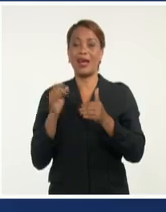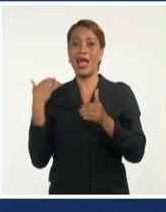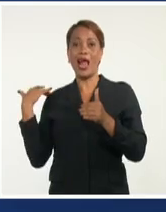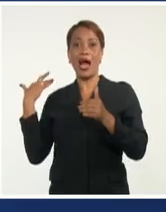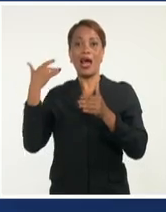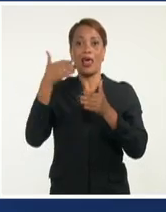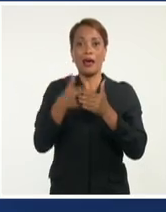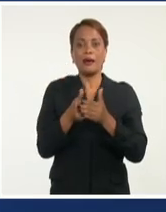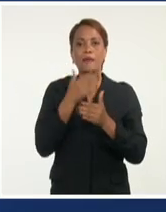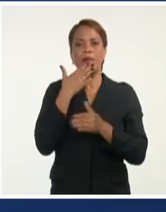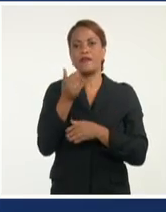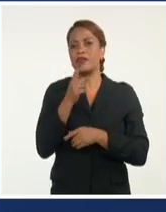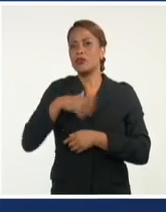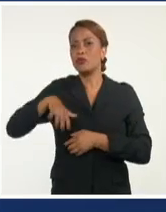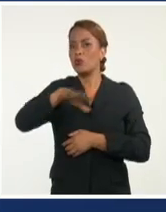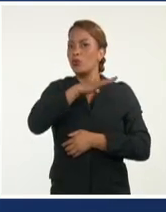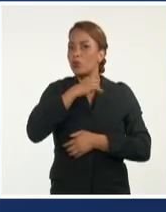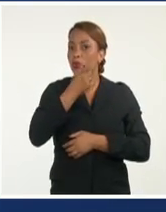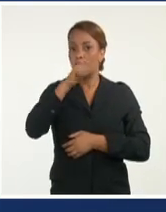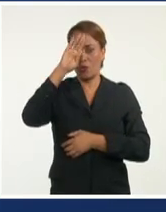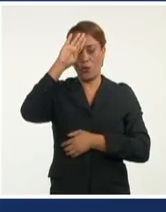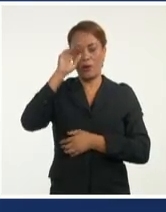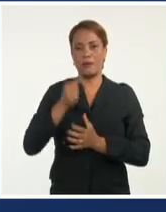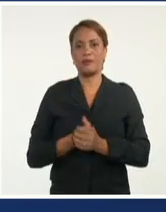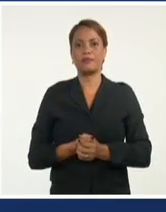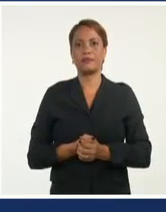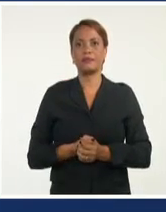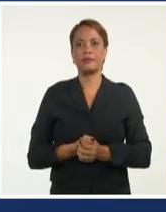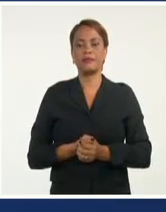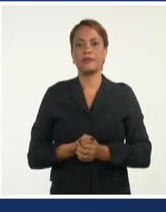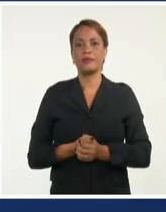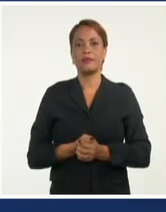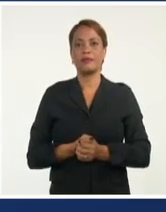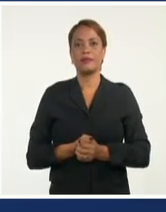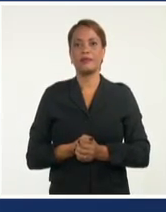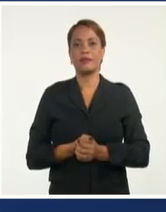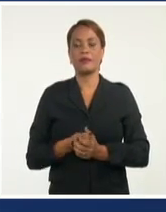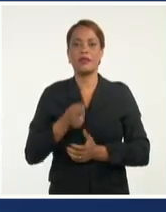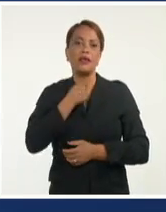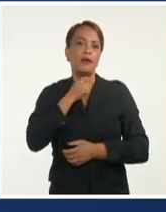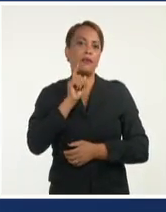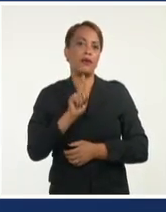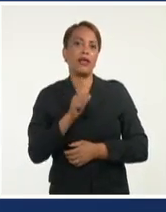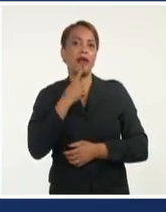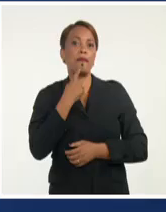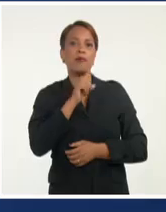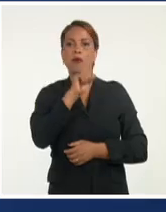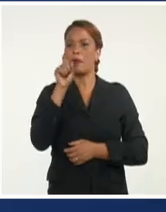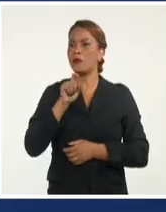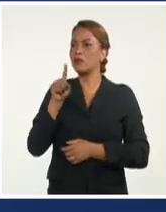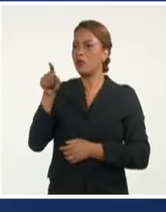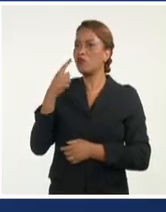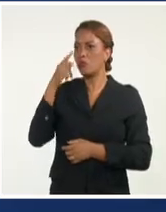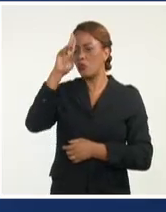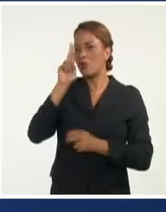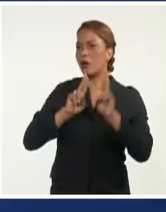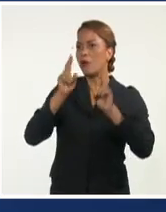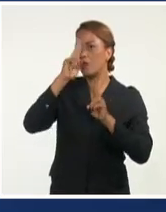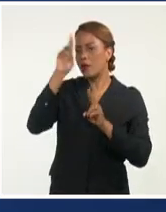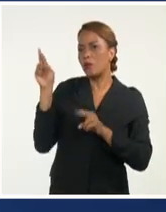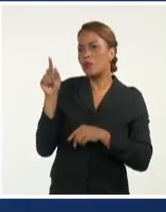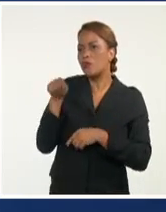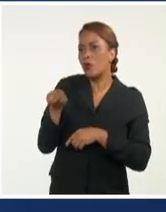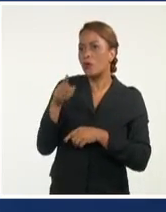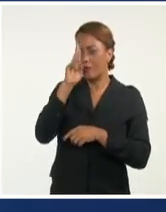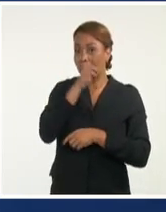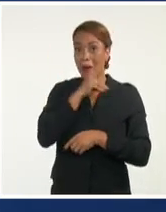por el beneficio de todos los cubanos. Aquí no se ha hecho, aquí a nadie se le ha preguntado si usted está o no con la revolución cuando va a un médico. Aquí a nadie se le